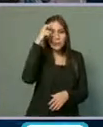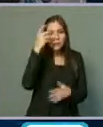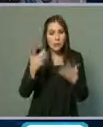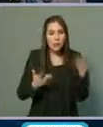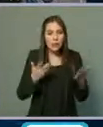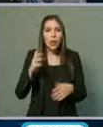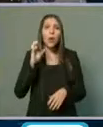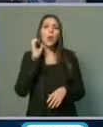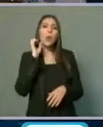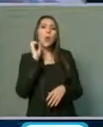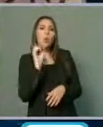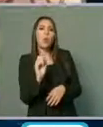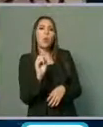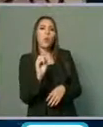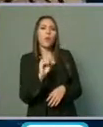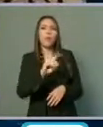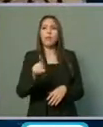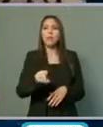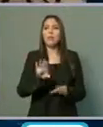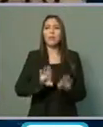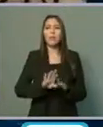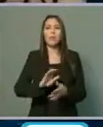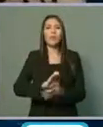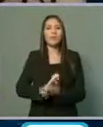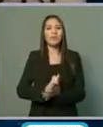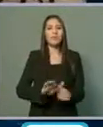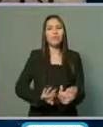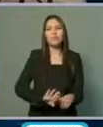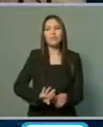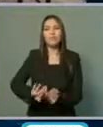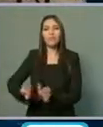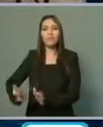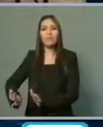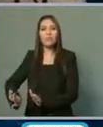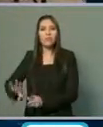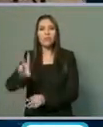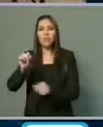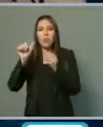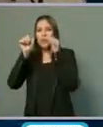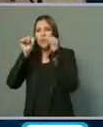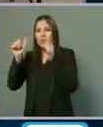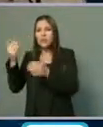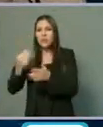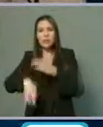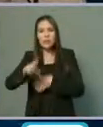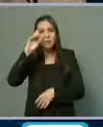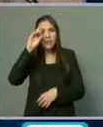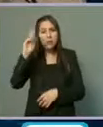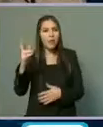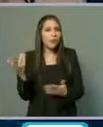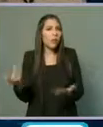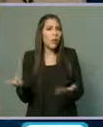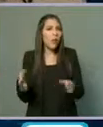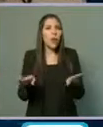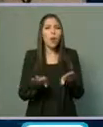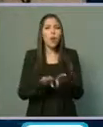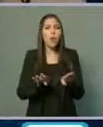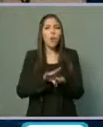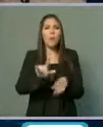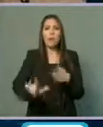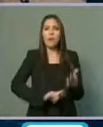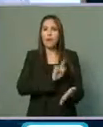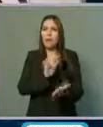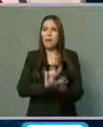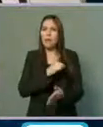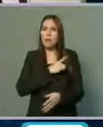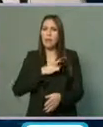forma, pues los hacen a un lado o no hay como ese respeto. Ajá. Entonces, ¿cómo poderle hacer para que la ley se cumpla